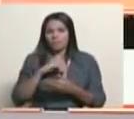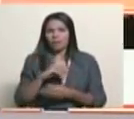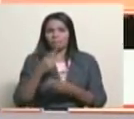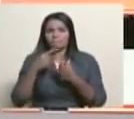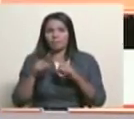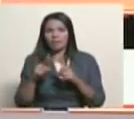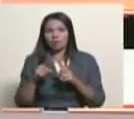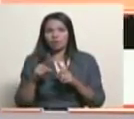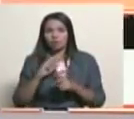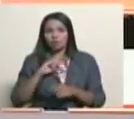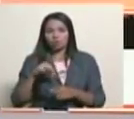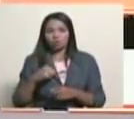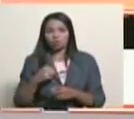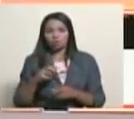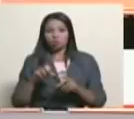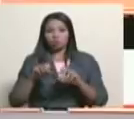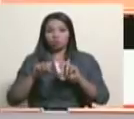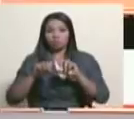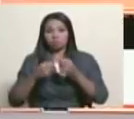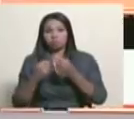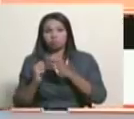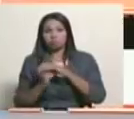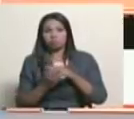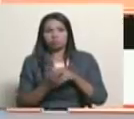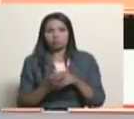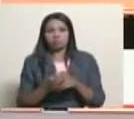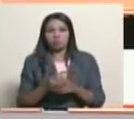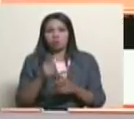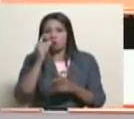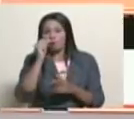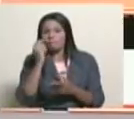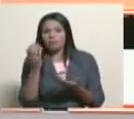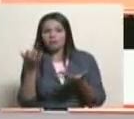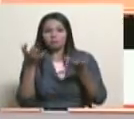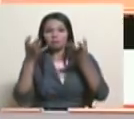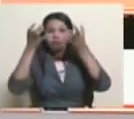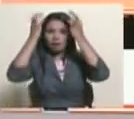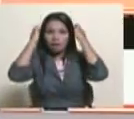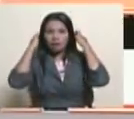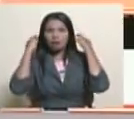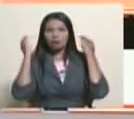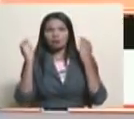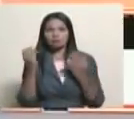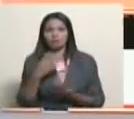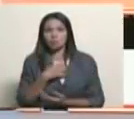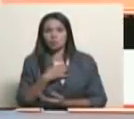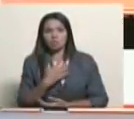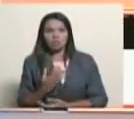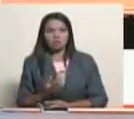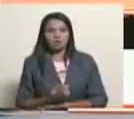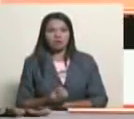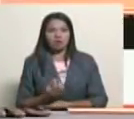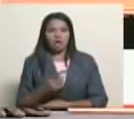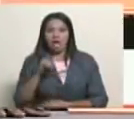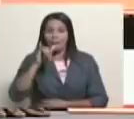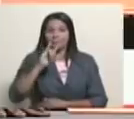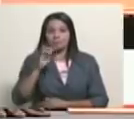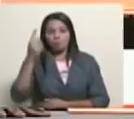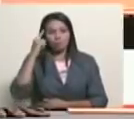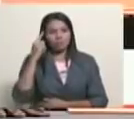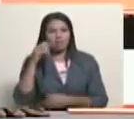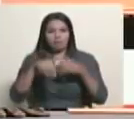Pero nos salió bate quebrado el candidato de la oposición, Henry Falcón. Bate quebrado, quedó quebrado el mismo día de las elecciones.